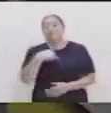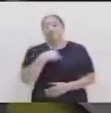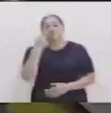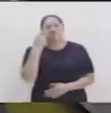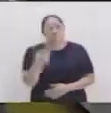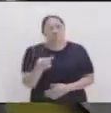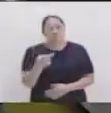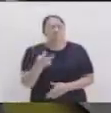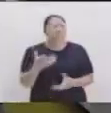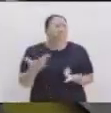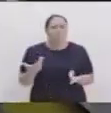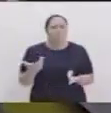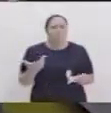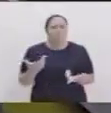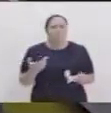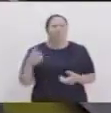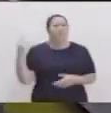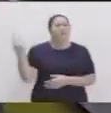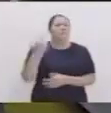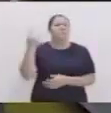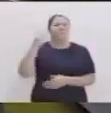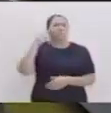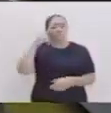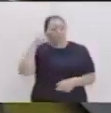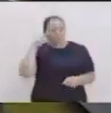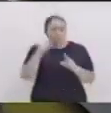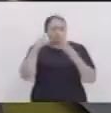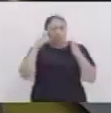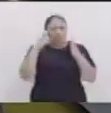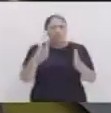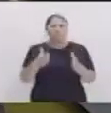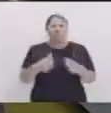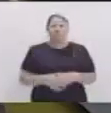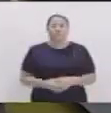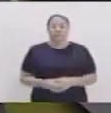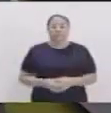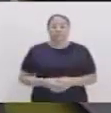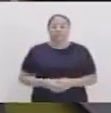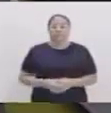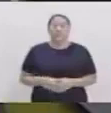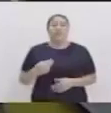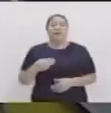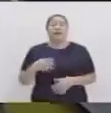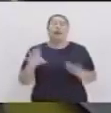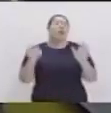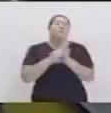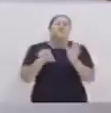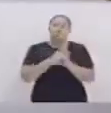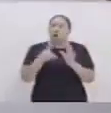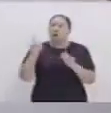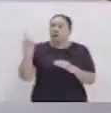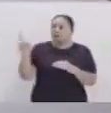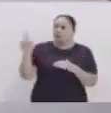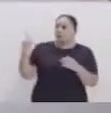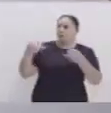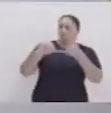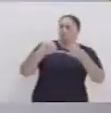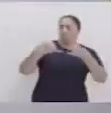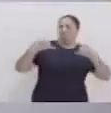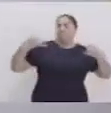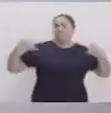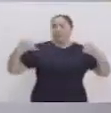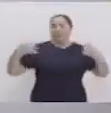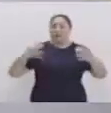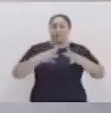tomar en cuenta qué tanto se expande. La cantidad que se expande nosotros la podemos ver, por ejemplo, acá en la dilatación lineal. que luego